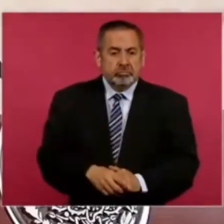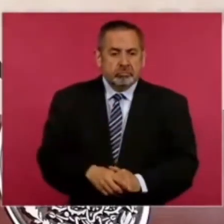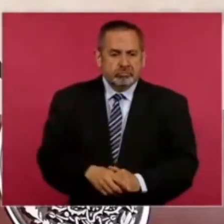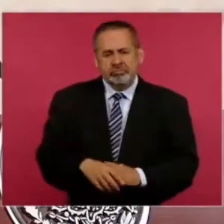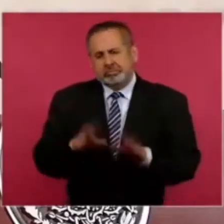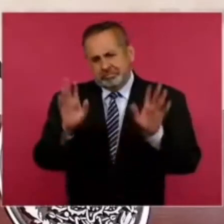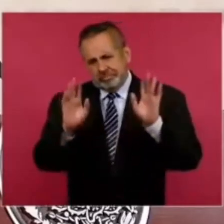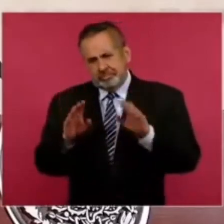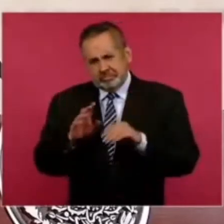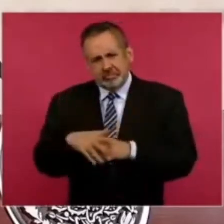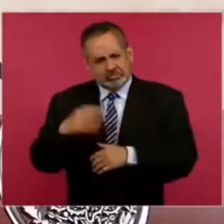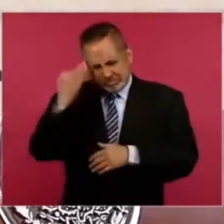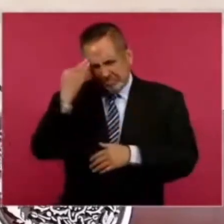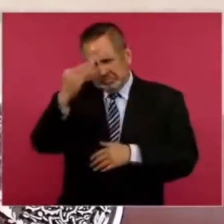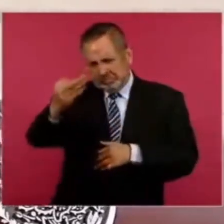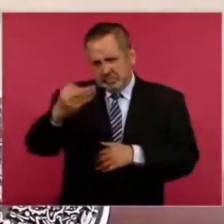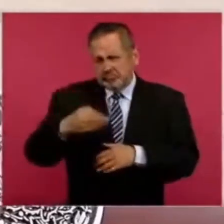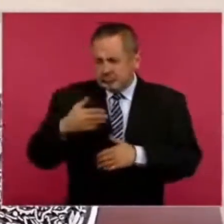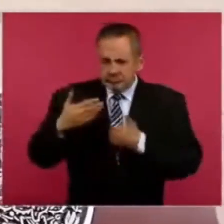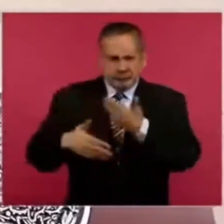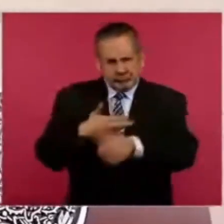Ah, sí, pero le va a dar tiempo de